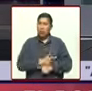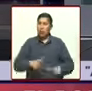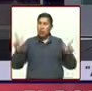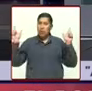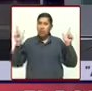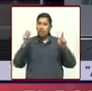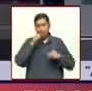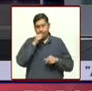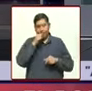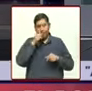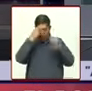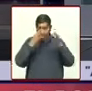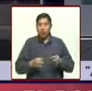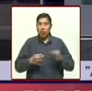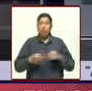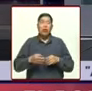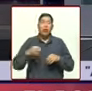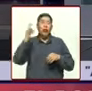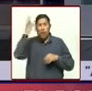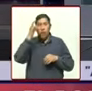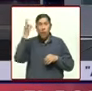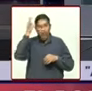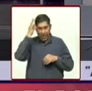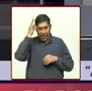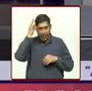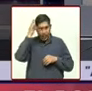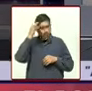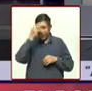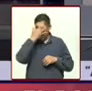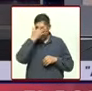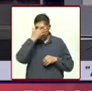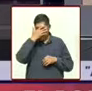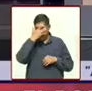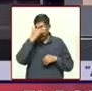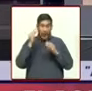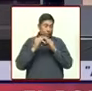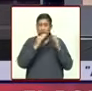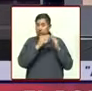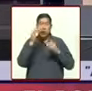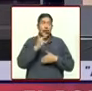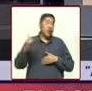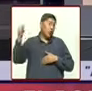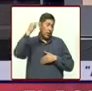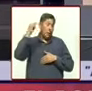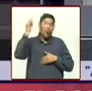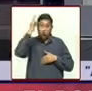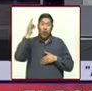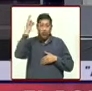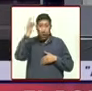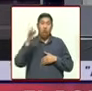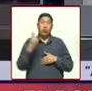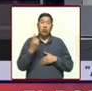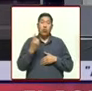libertad, a decisión de la fiscalía de la ciudad de El Alto. El fiscal simplemente